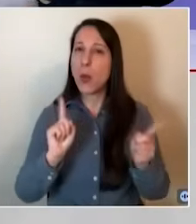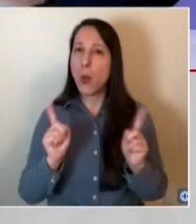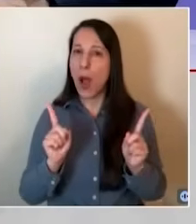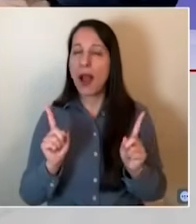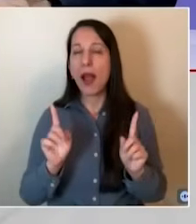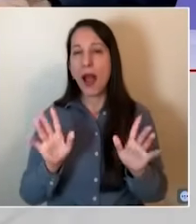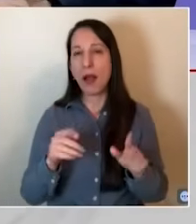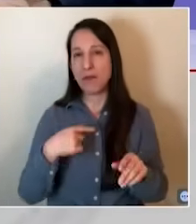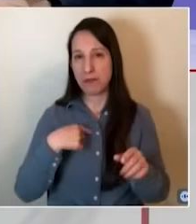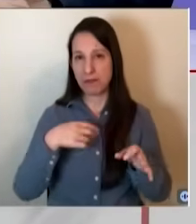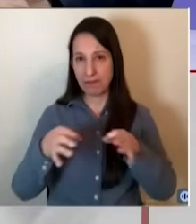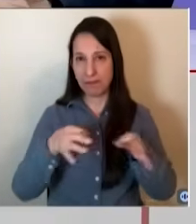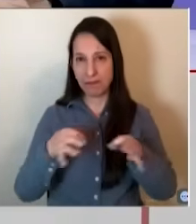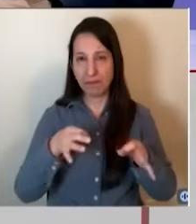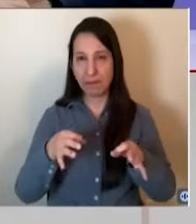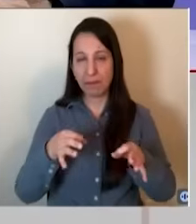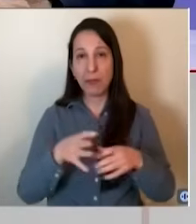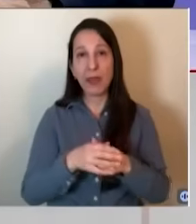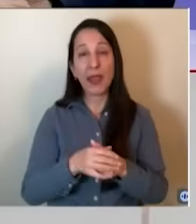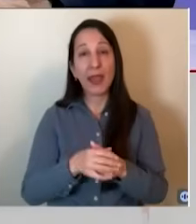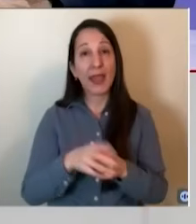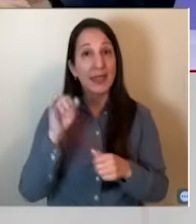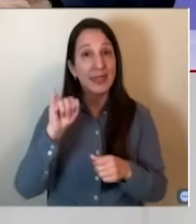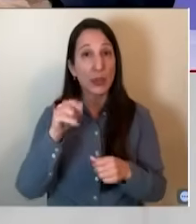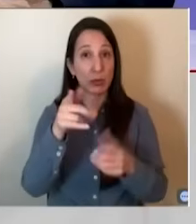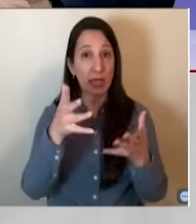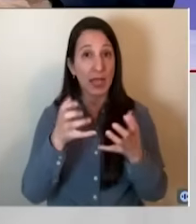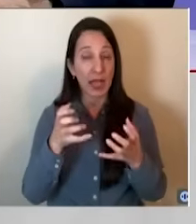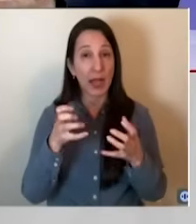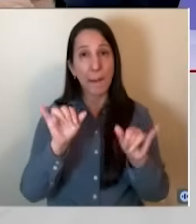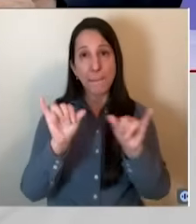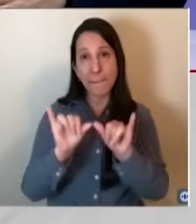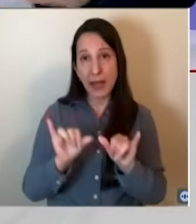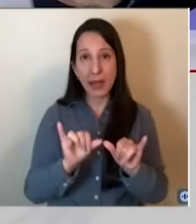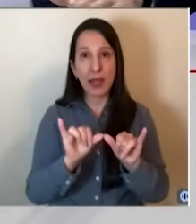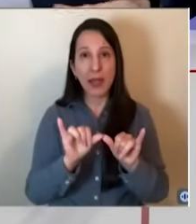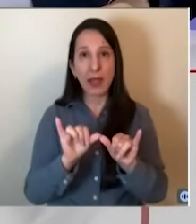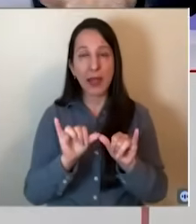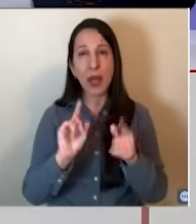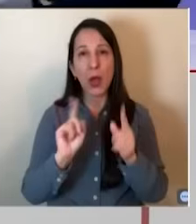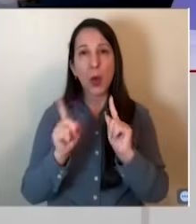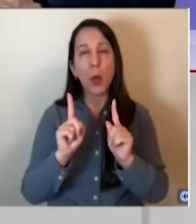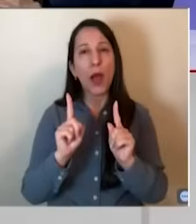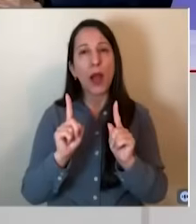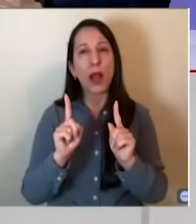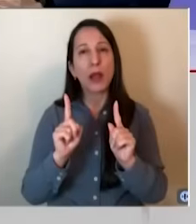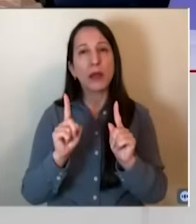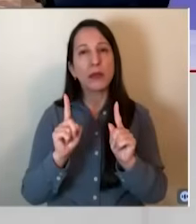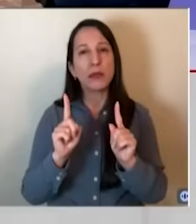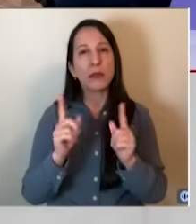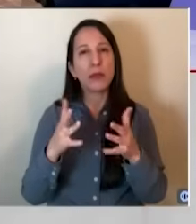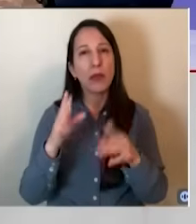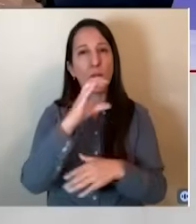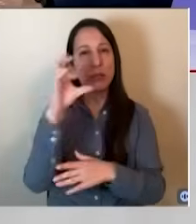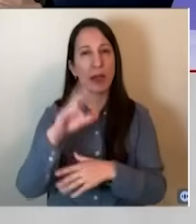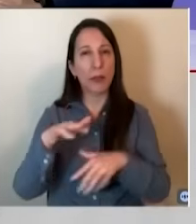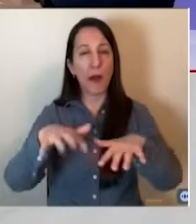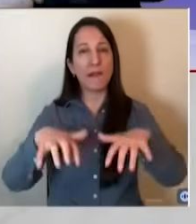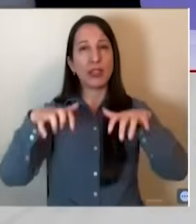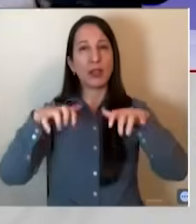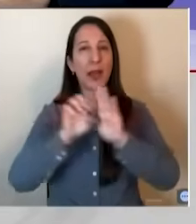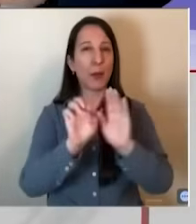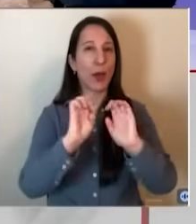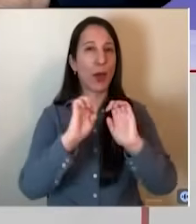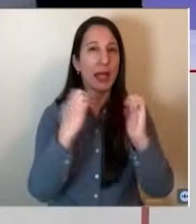analogía. Si nosotros quisiéramos medir cuál es la afición más grande de Costa Rica a nivel de equipo de fútbol,